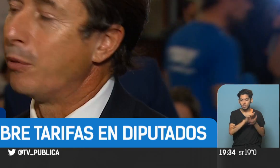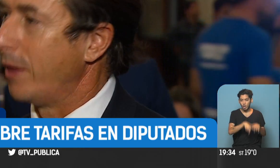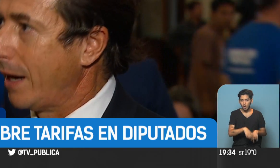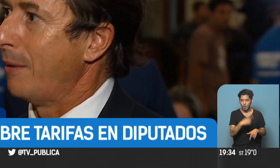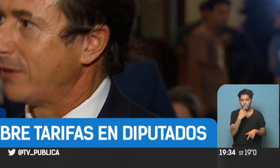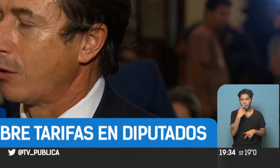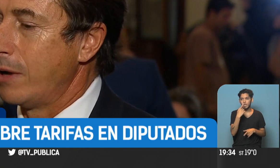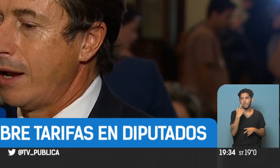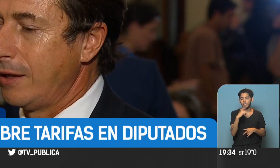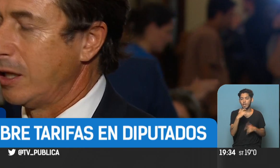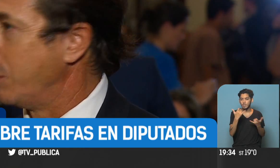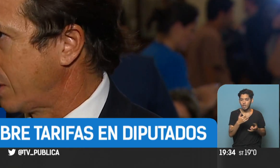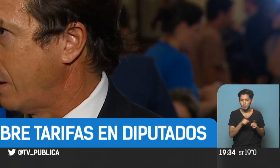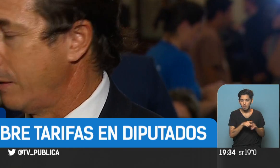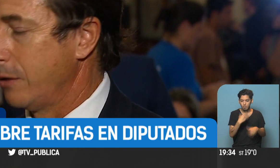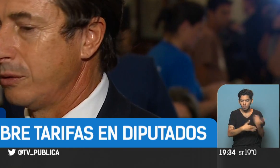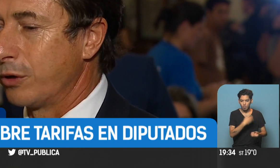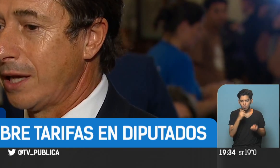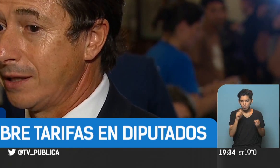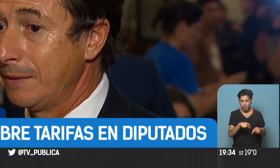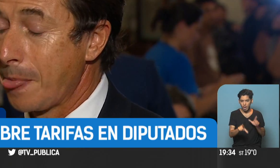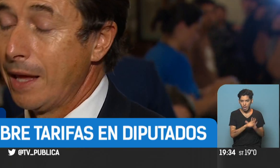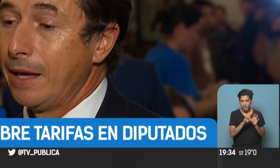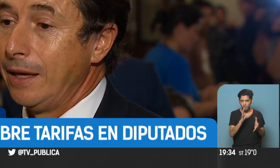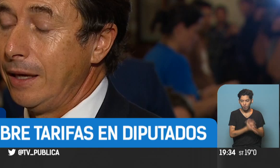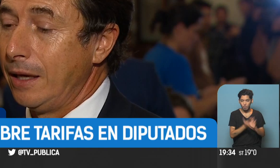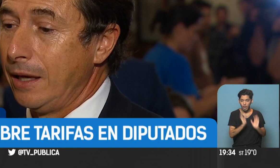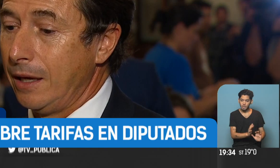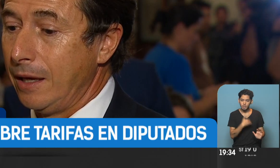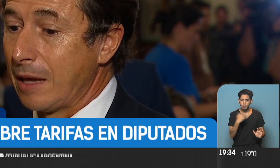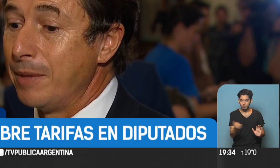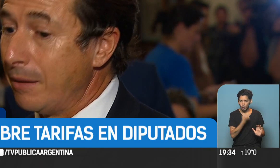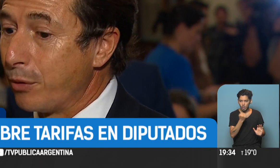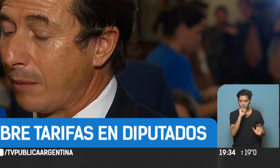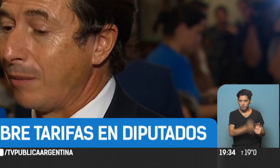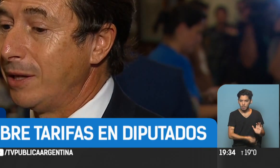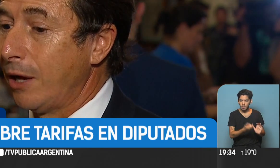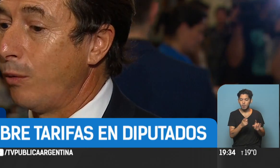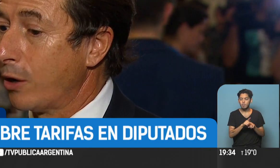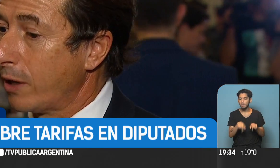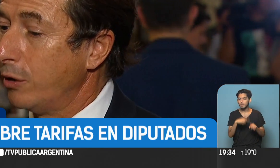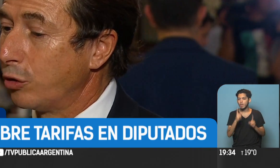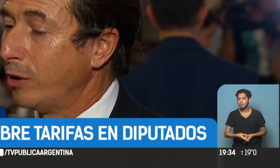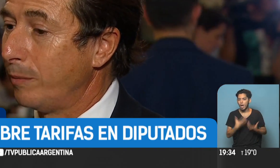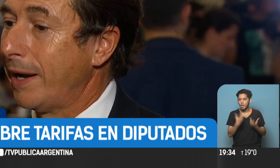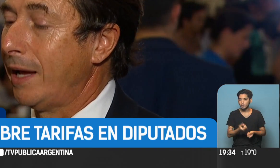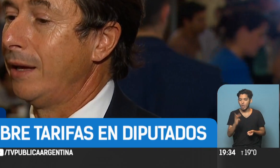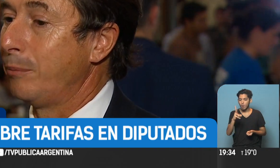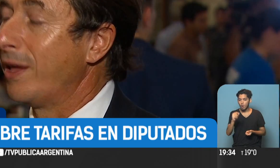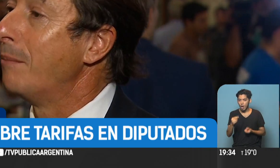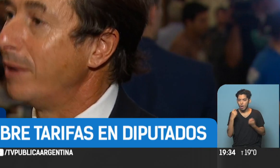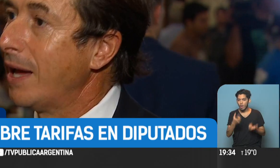internacional. Poder avanzar con una ley de este tipo es importante y también porque permite a los bancos darle un instrumento